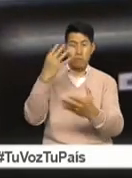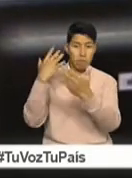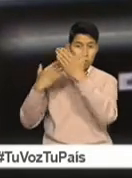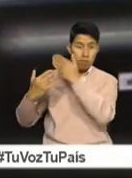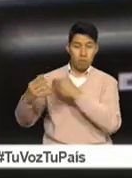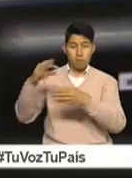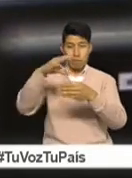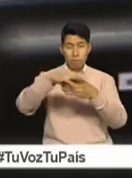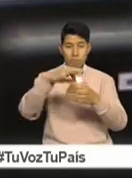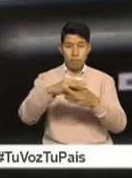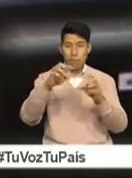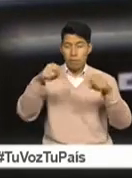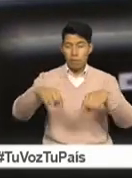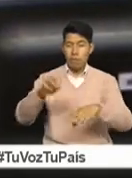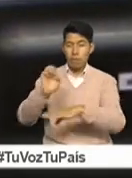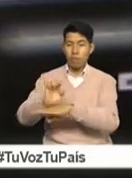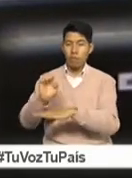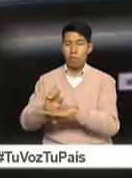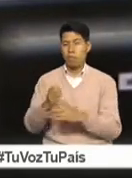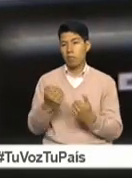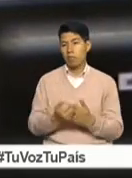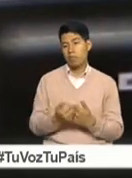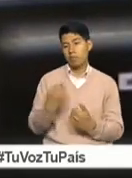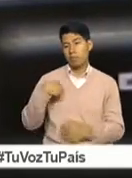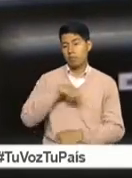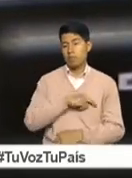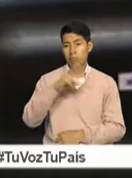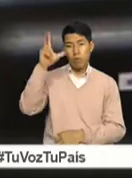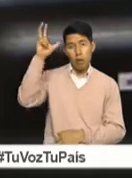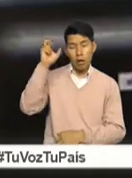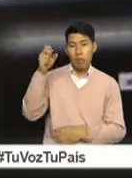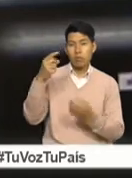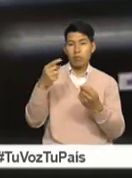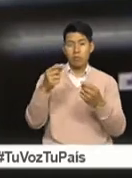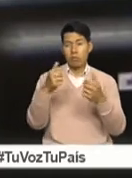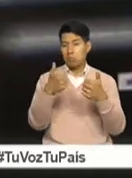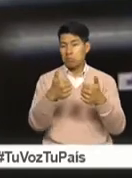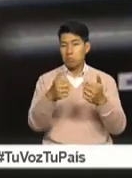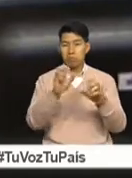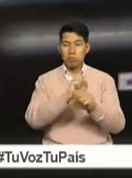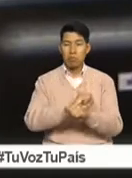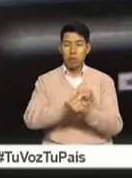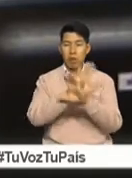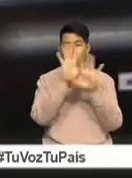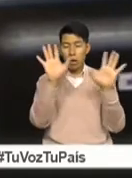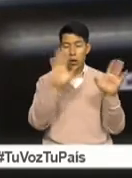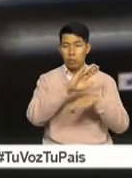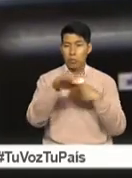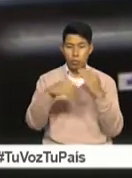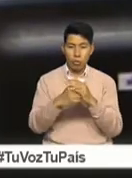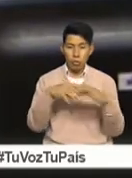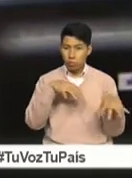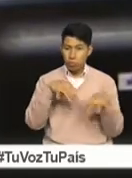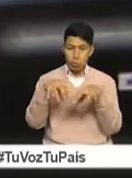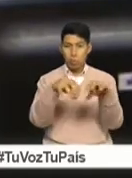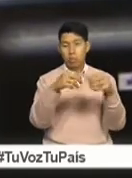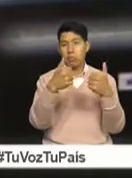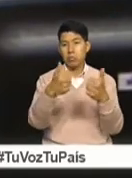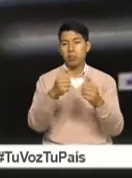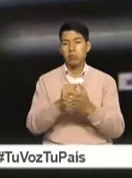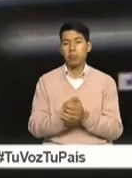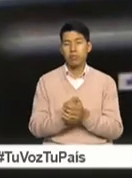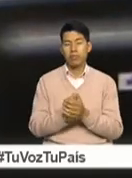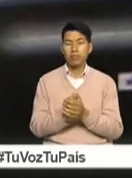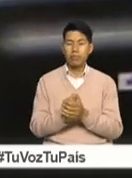realizadas en su país creemos que ha demostrado a probidad transparencia en su trabajo el ejercicio de sus funciones y una vez más el